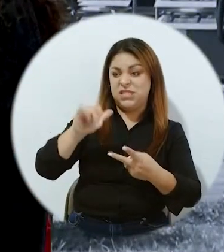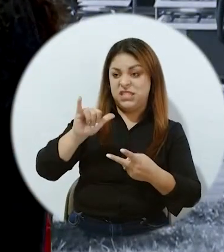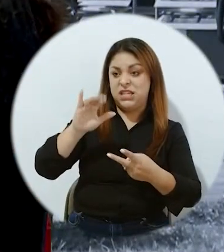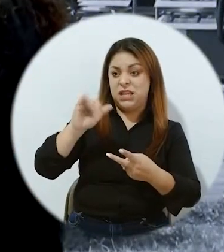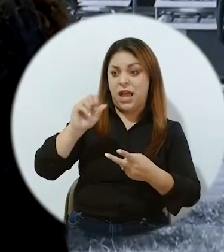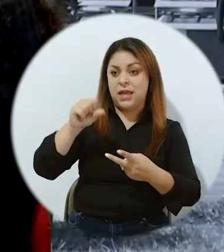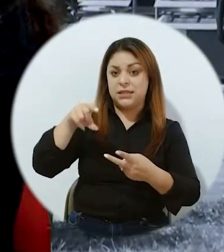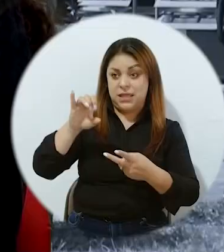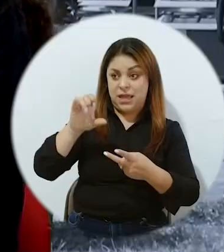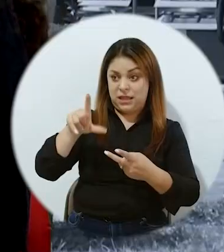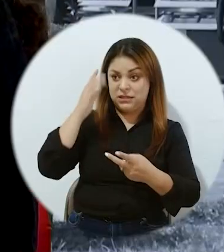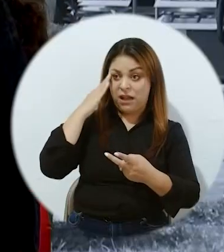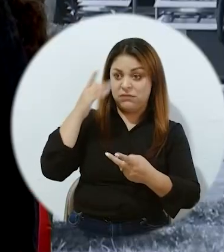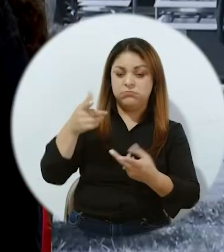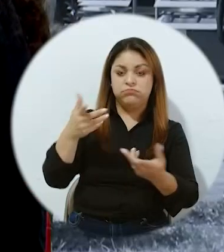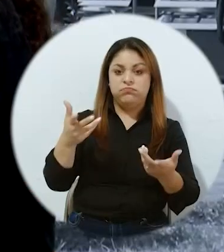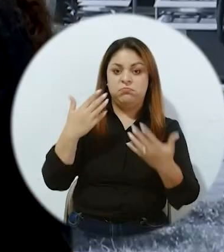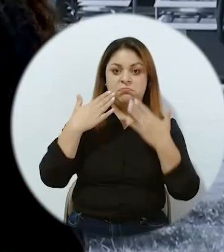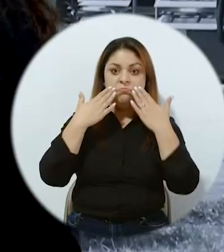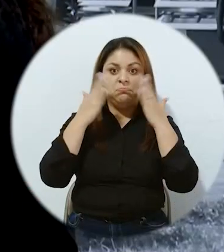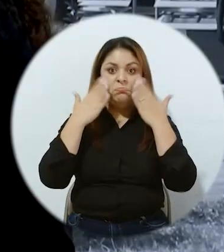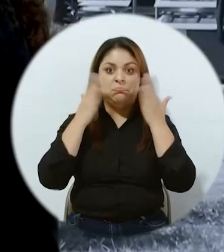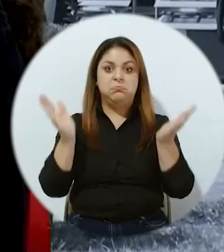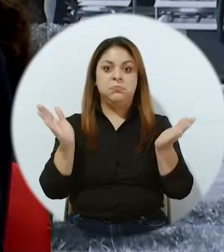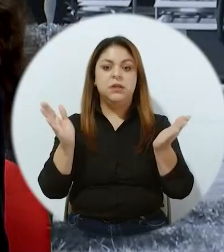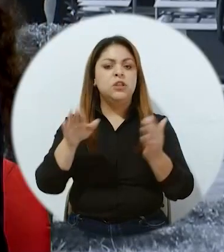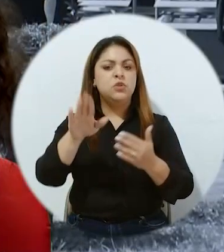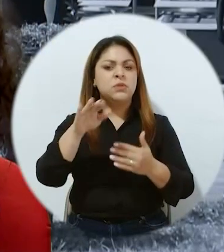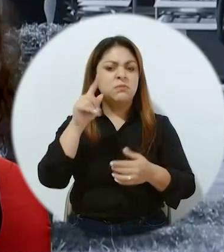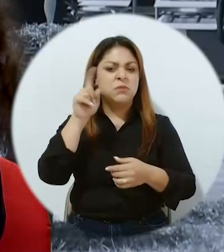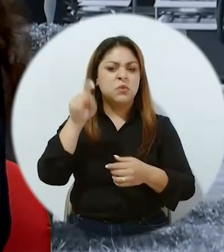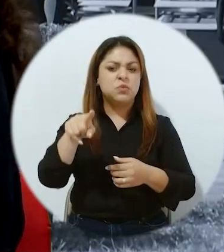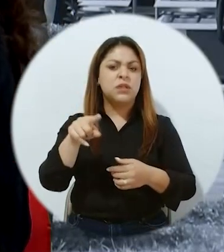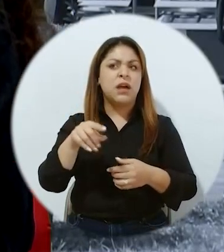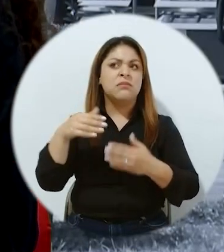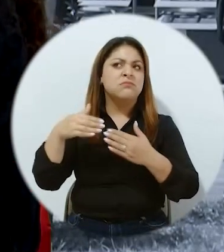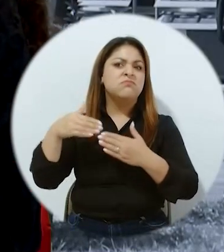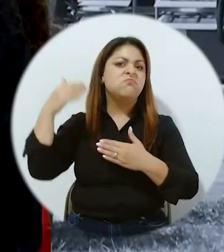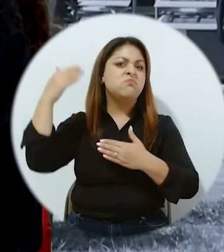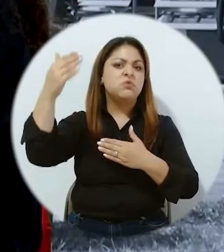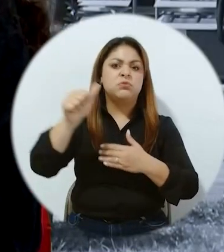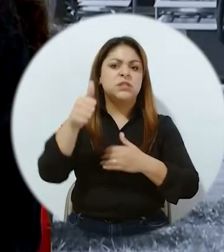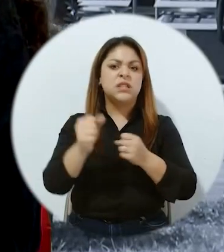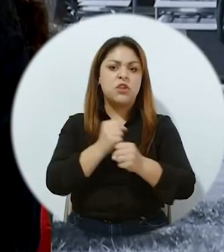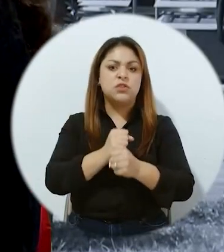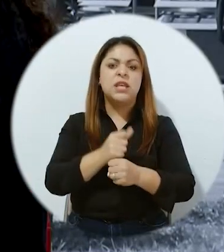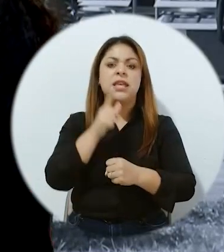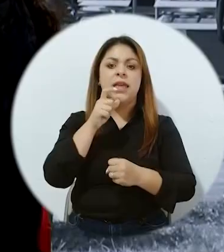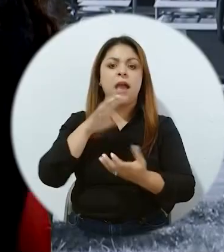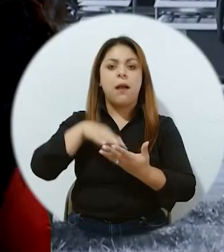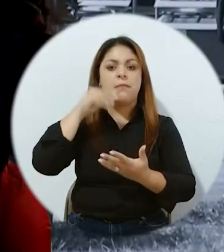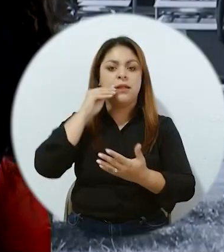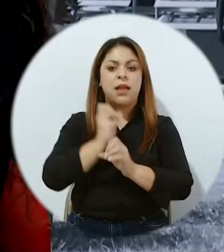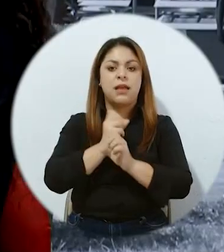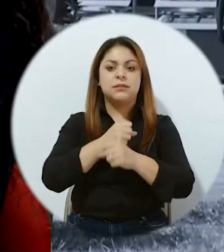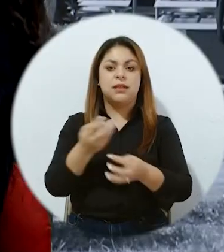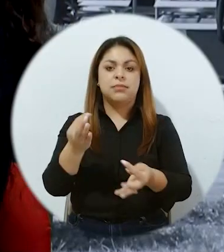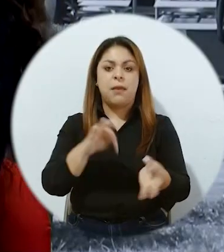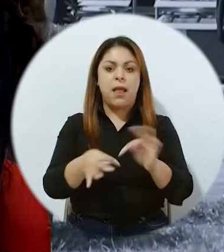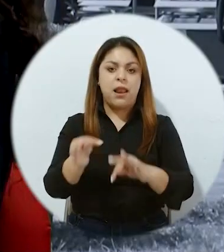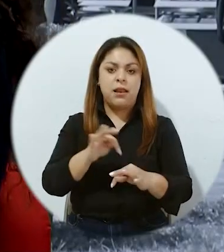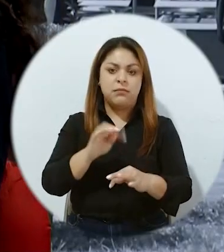la noción. Y no vayamos muy largo, de aquí a unos 10 años, ¿quién va a saber hacer los tamales? ¿Verdad? Entonces es también